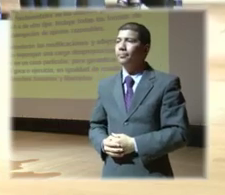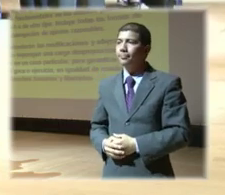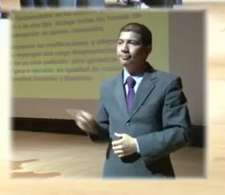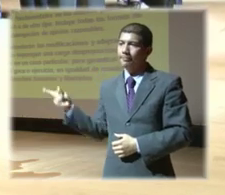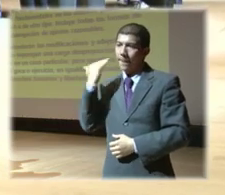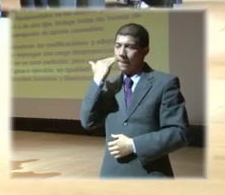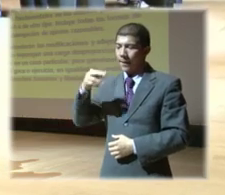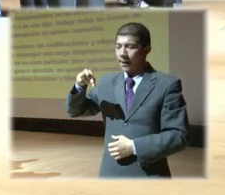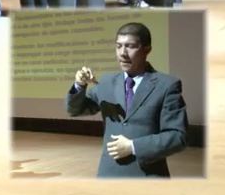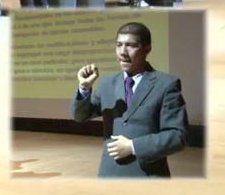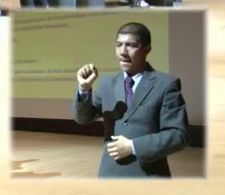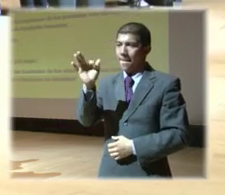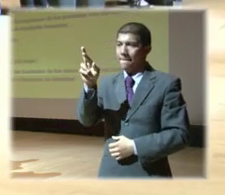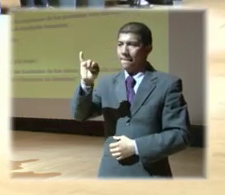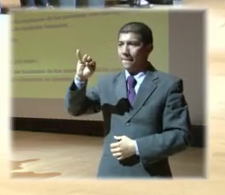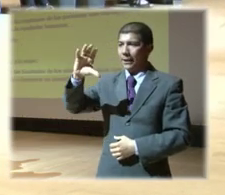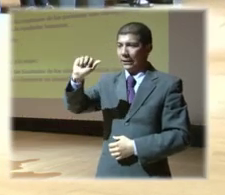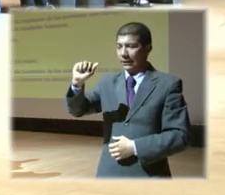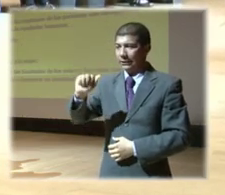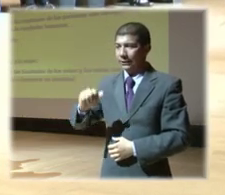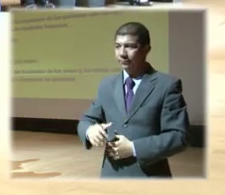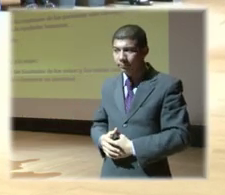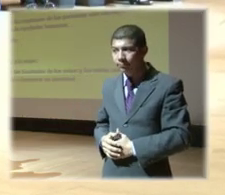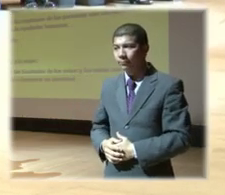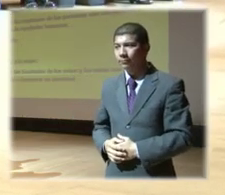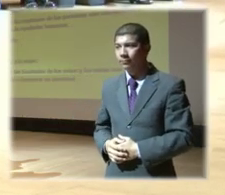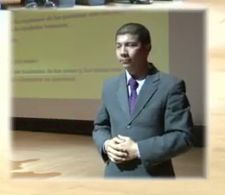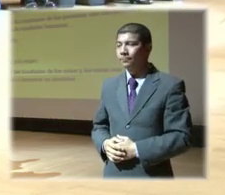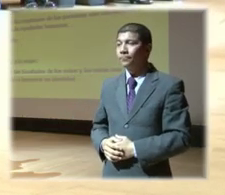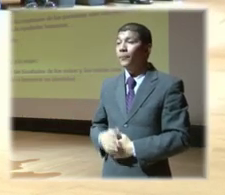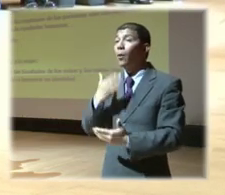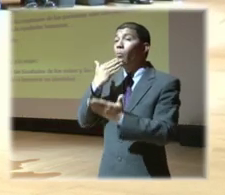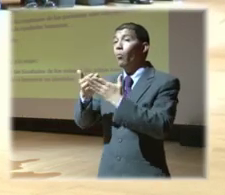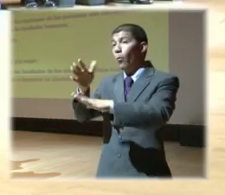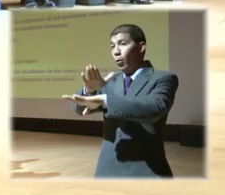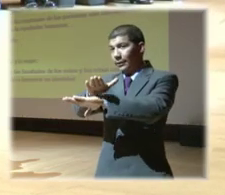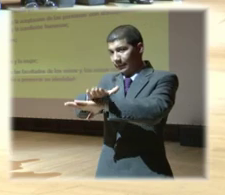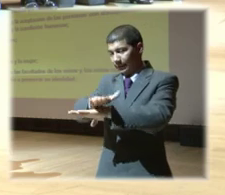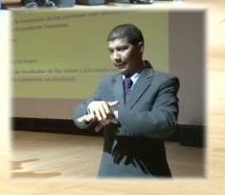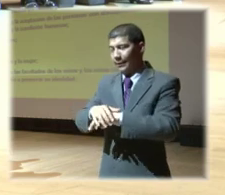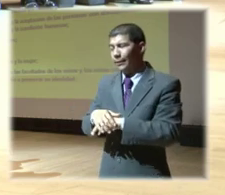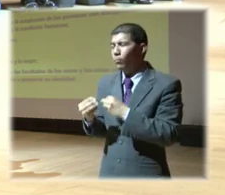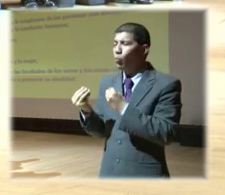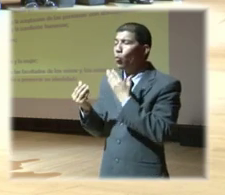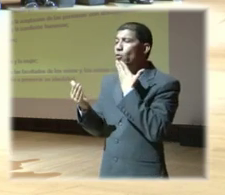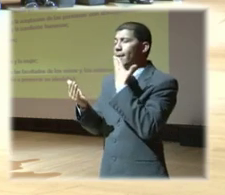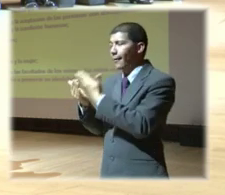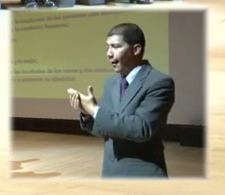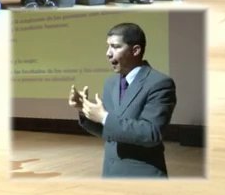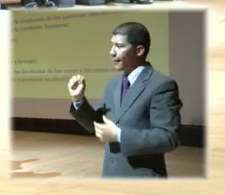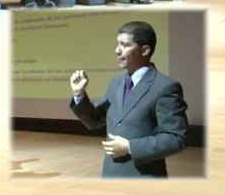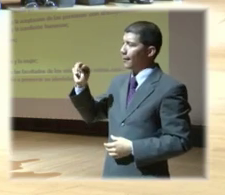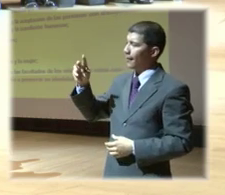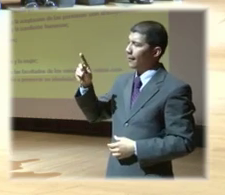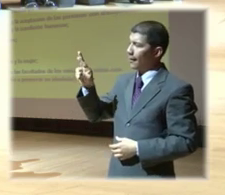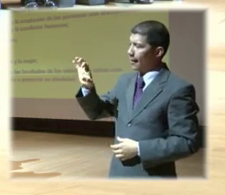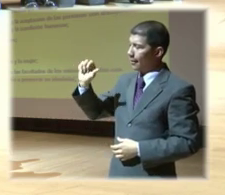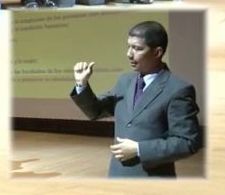Hola, ¿se escucha? Sí, ya me escuché yo. Buenas tardes. Bueno, muchísimas gracias, Andrea. Muchas gracias